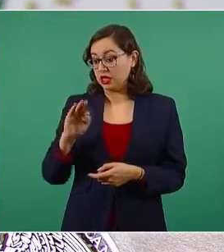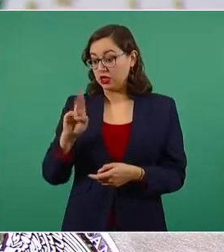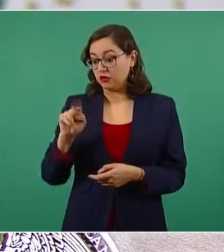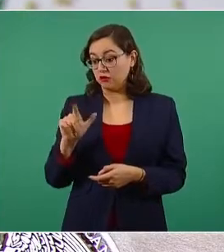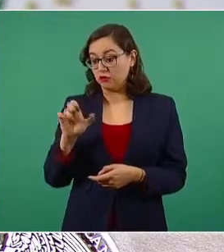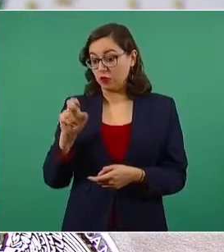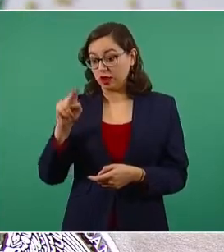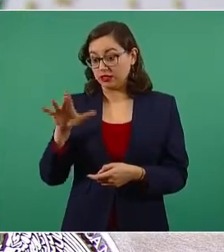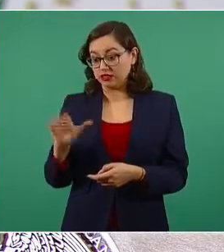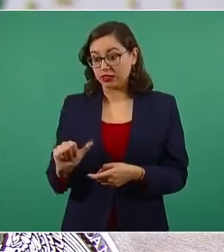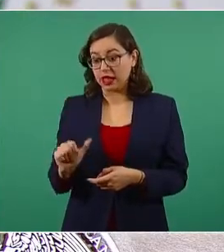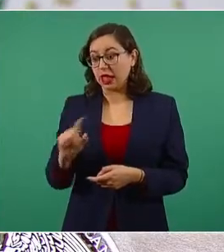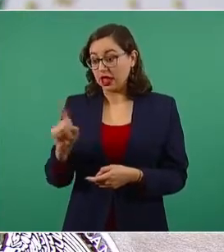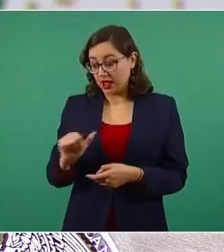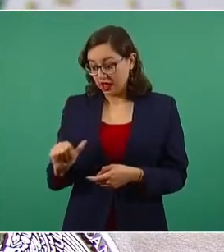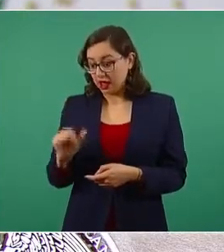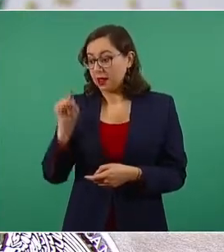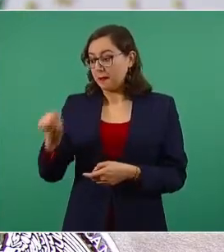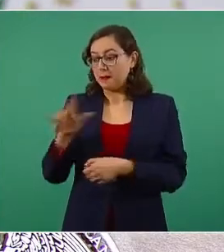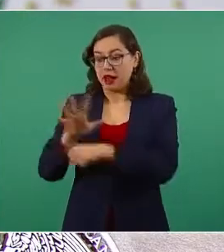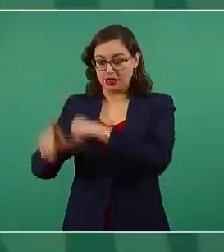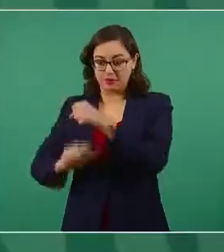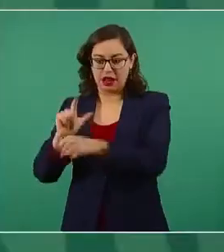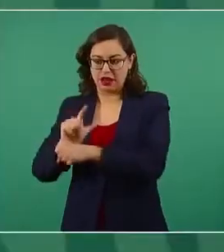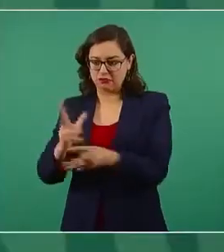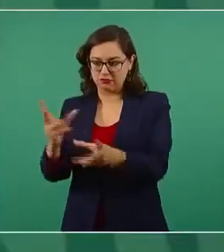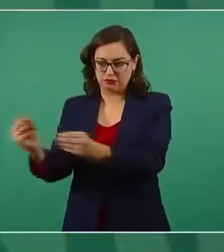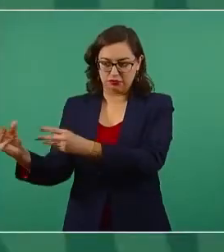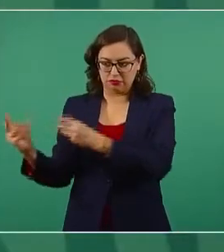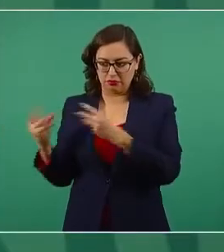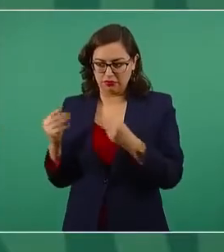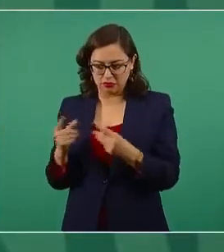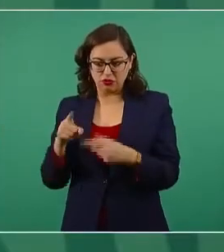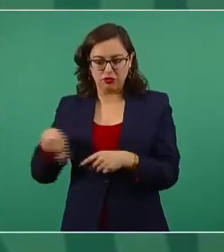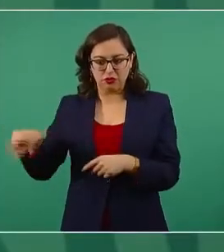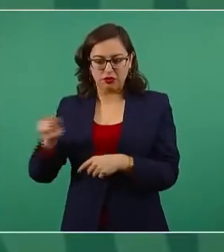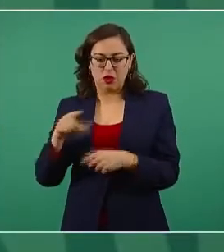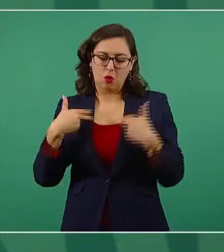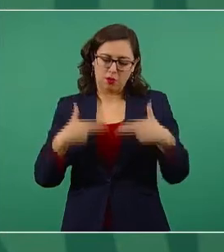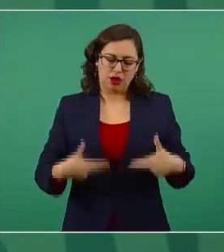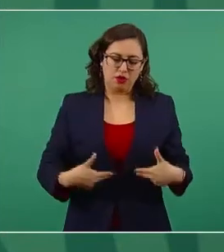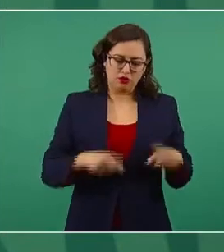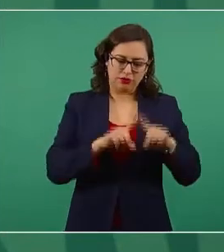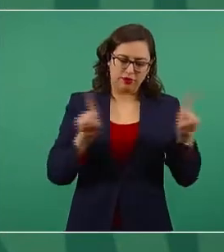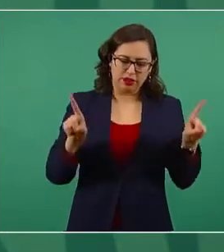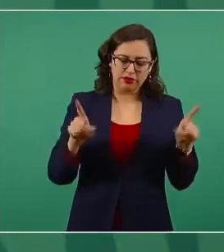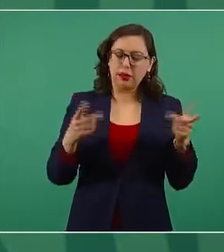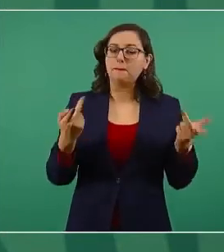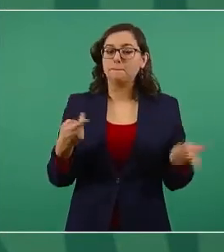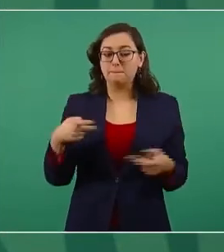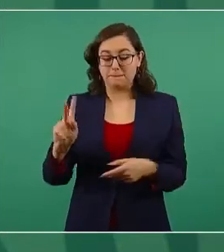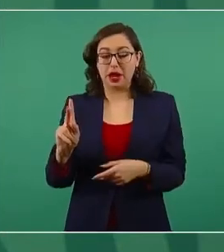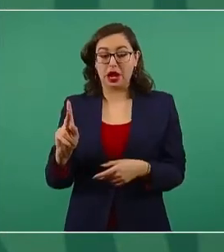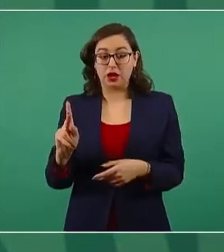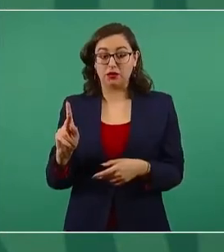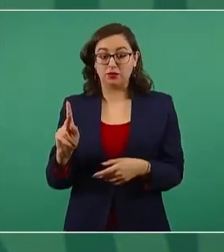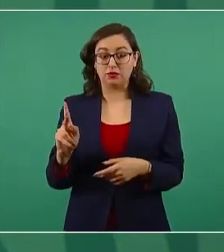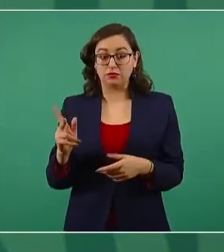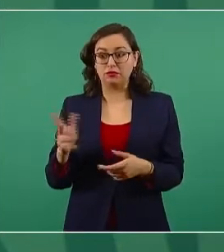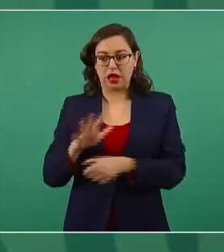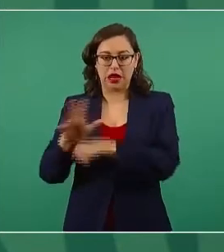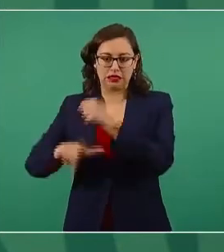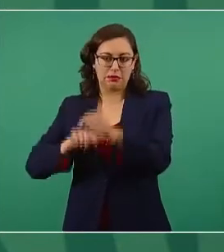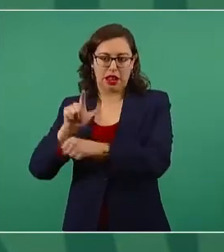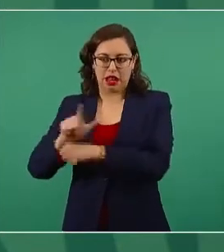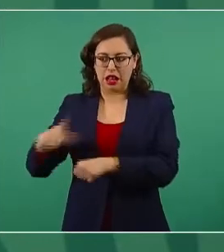especies animales distintas a los seres humanos. Se conoce desde hace mucho tiempo que los virus influenza afectan mayormente al reino